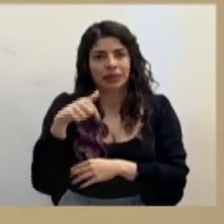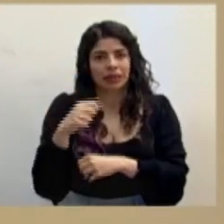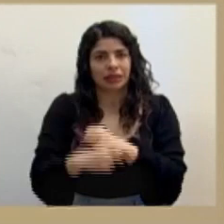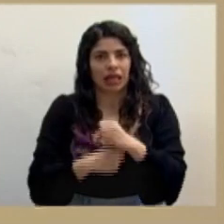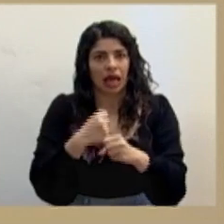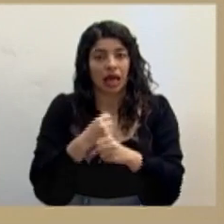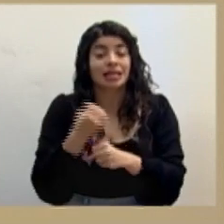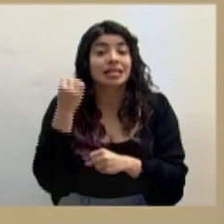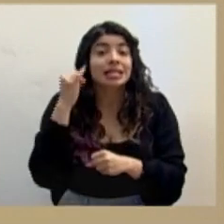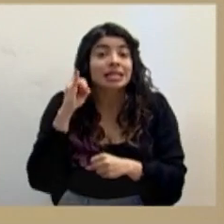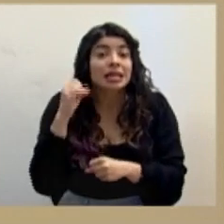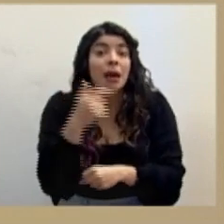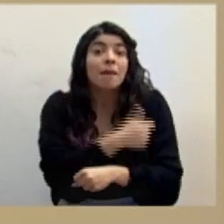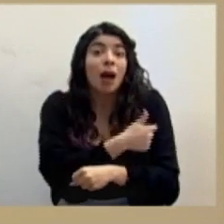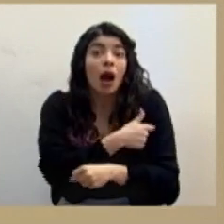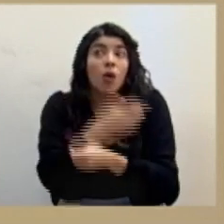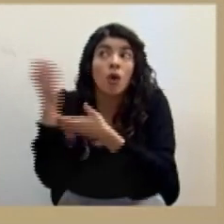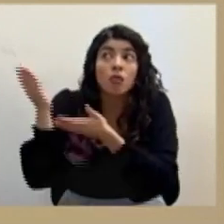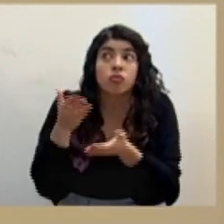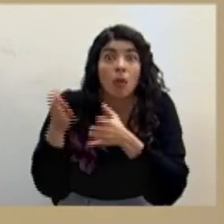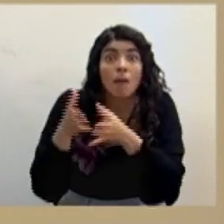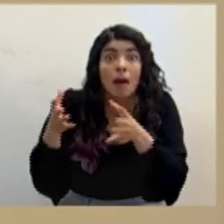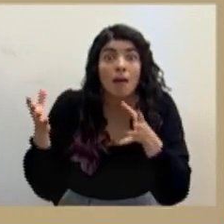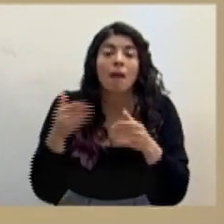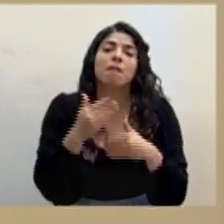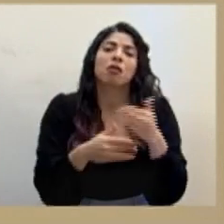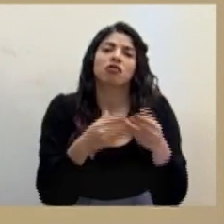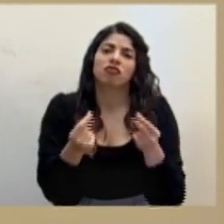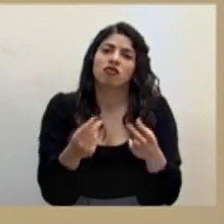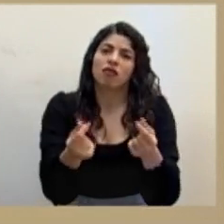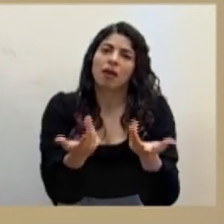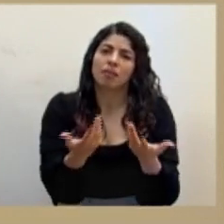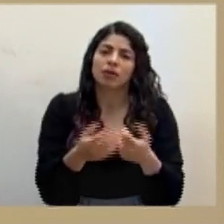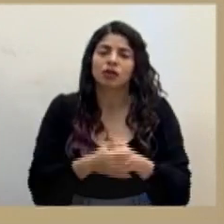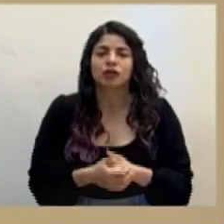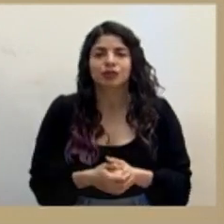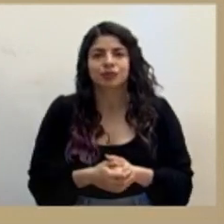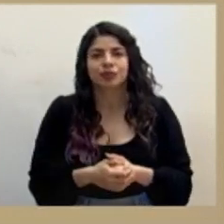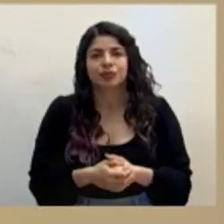Si llegan más vacunas, el proceso va a ser más rápido.